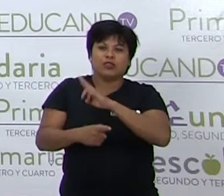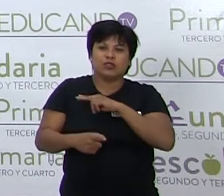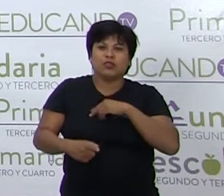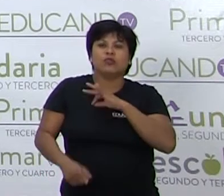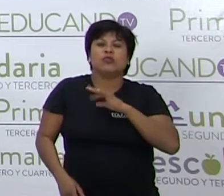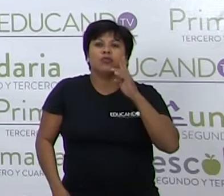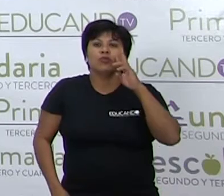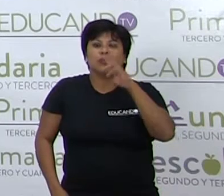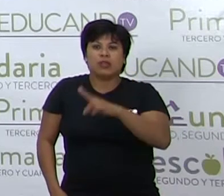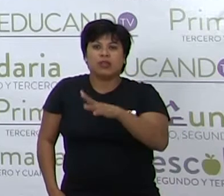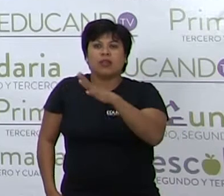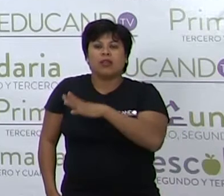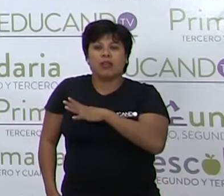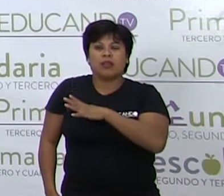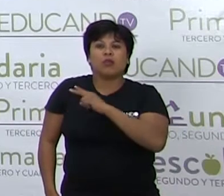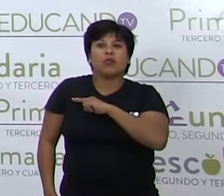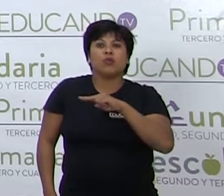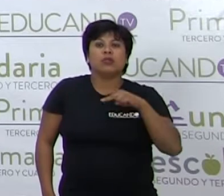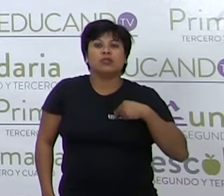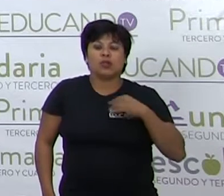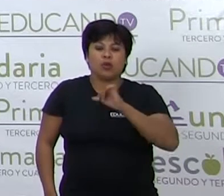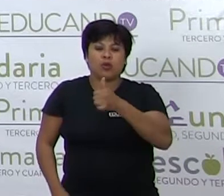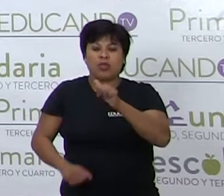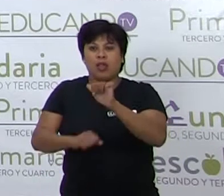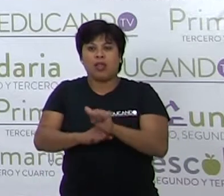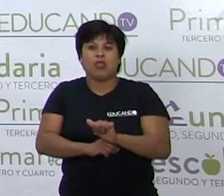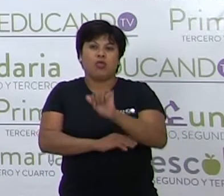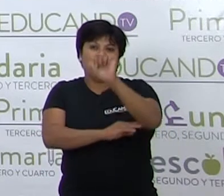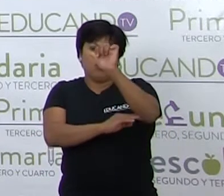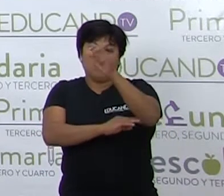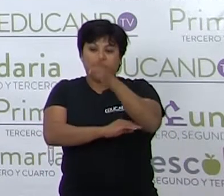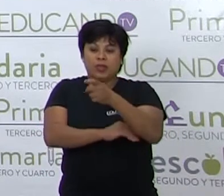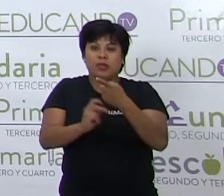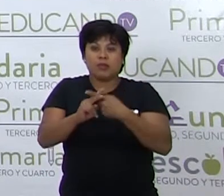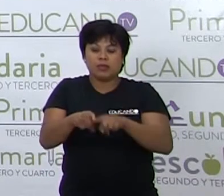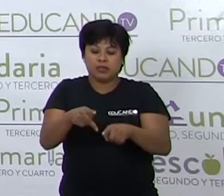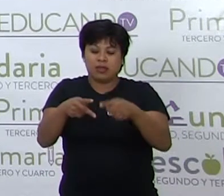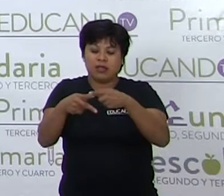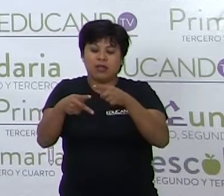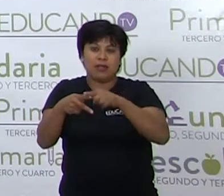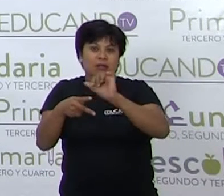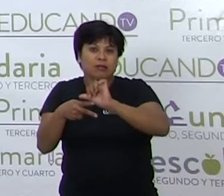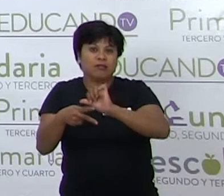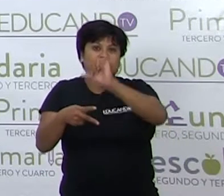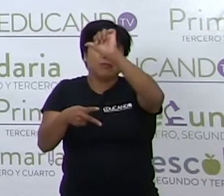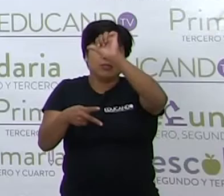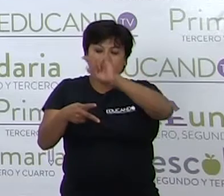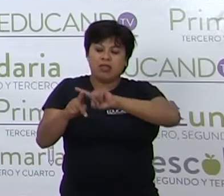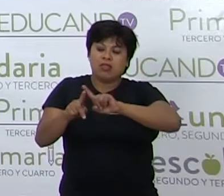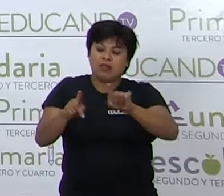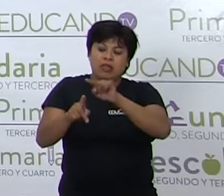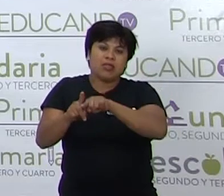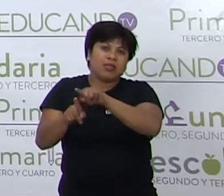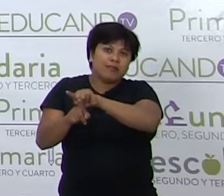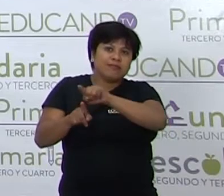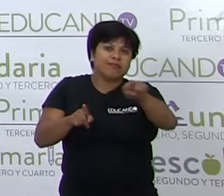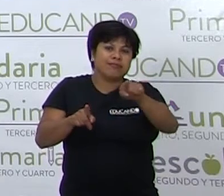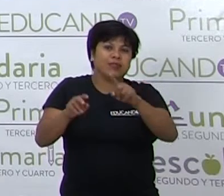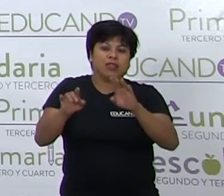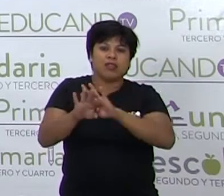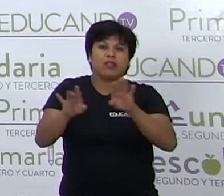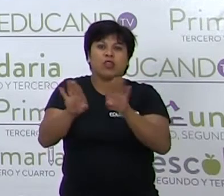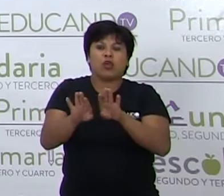trazando nuestra otra altura que parte del vértice y va al lado opuesto el lado opuesto es esto aquí está su